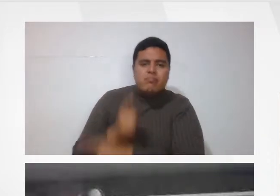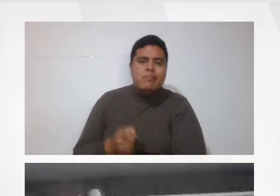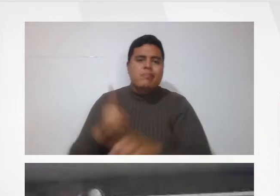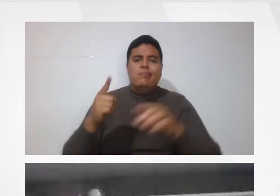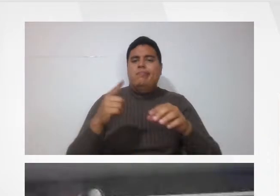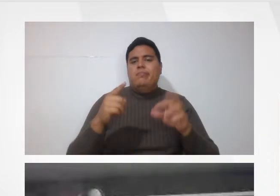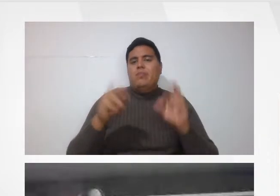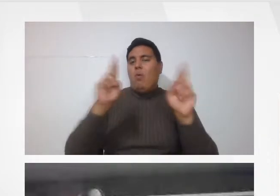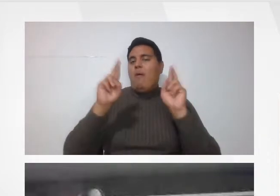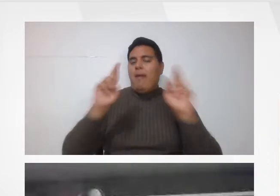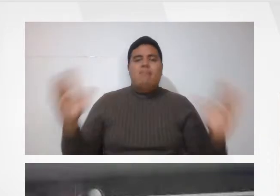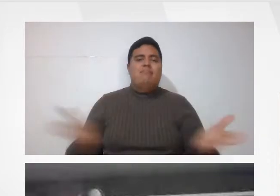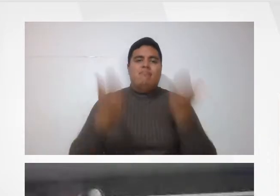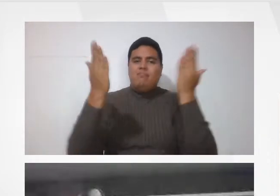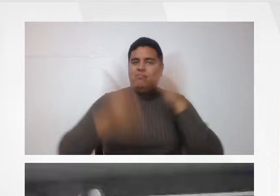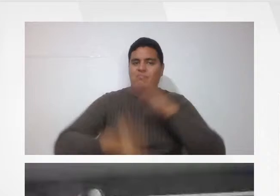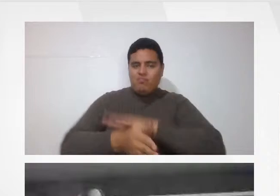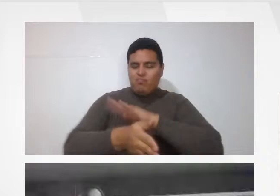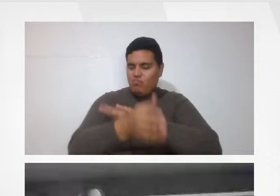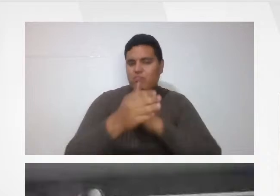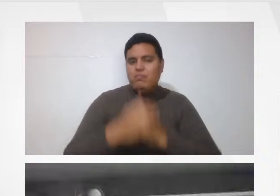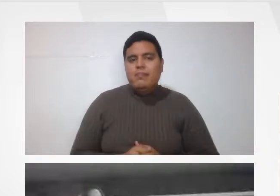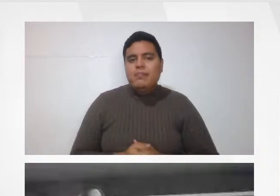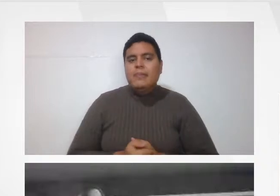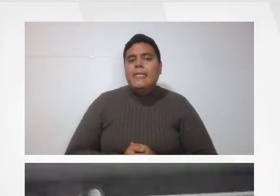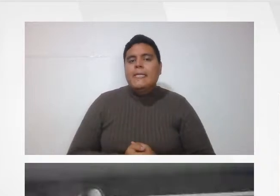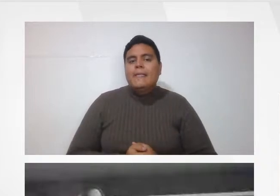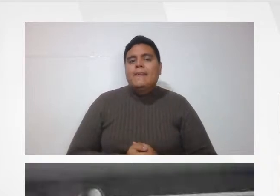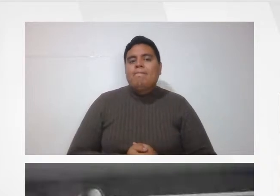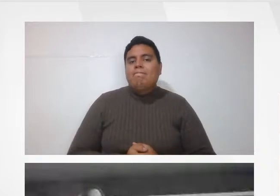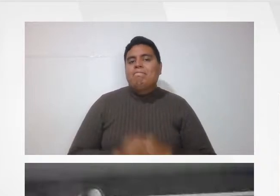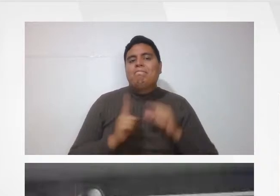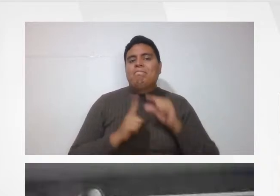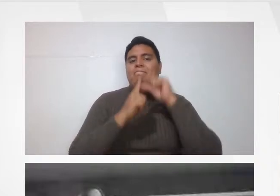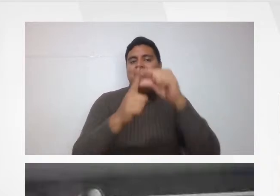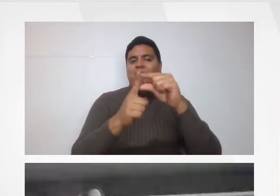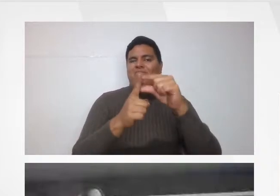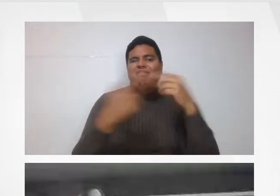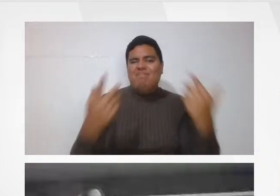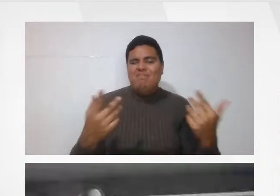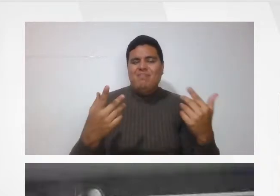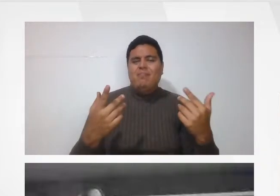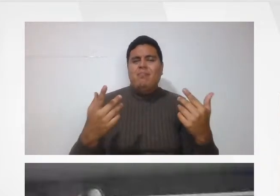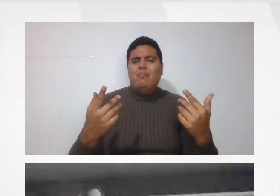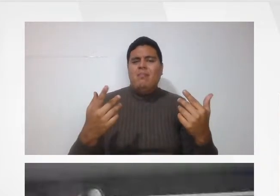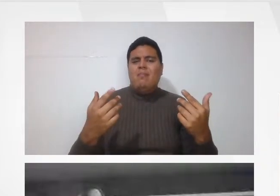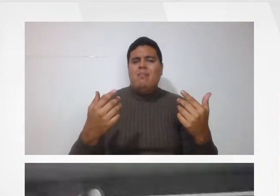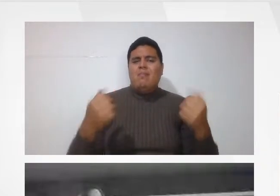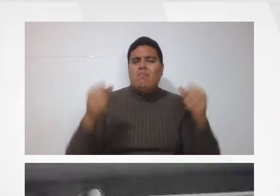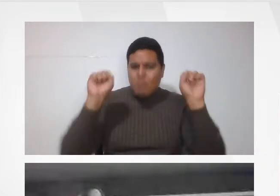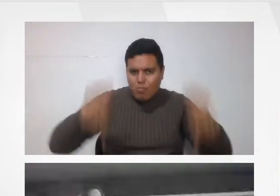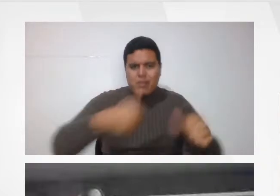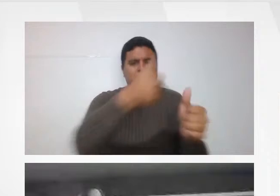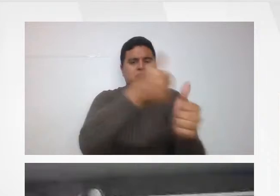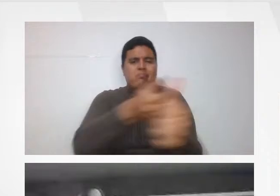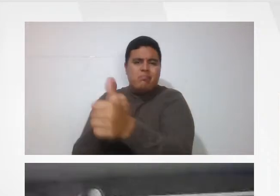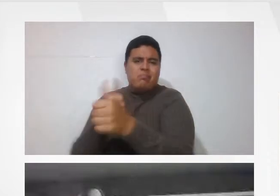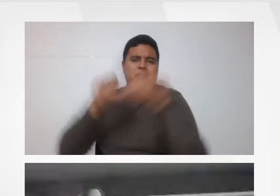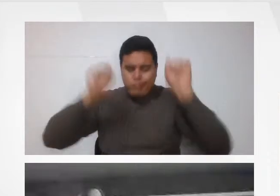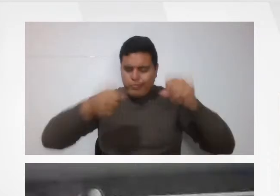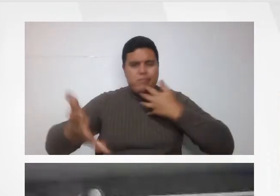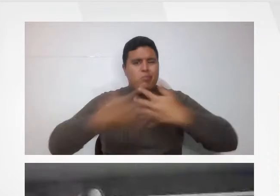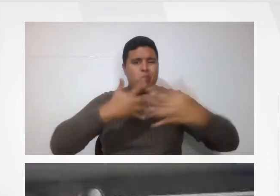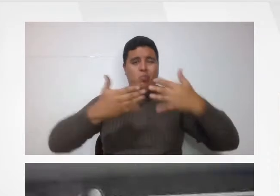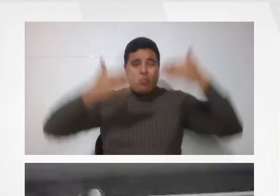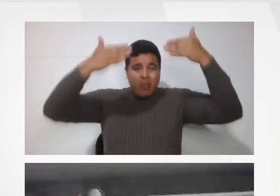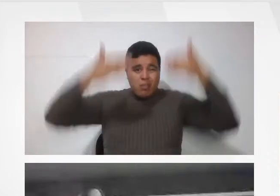que, no, que uno puede. No importa si uno tiene discapacidad o no, no puede hacer lo que uno le proponga.